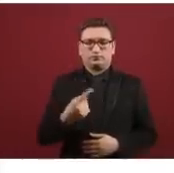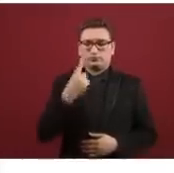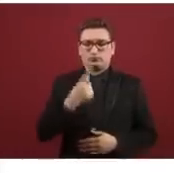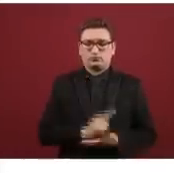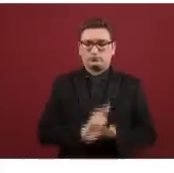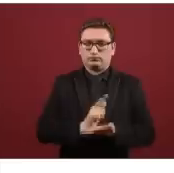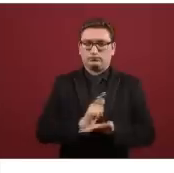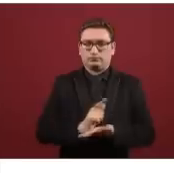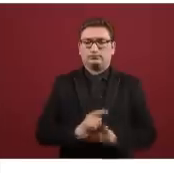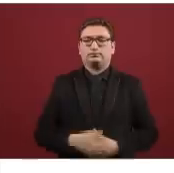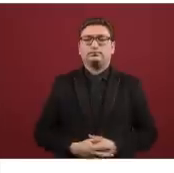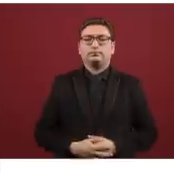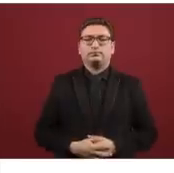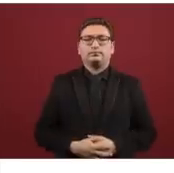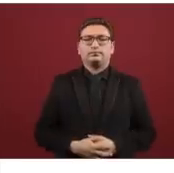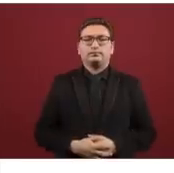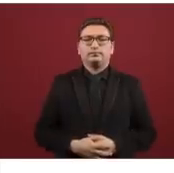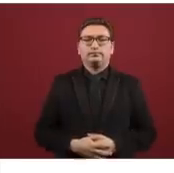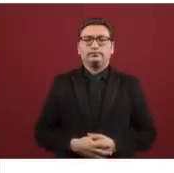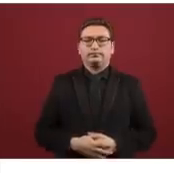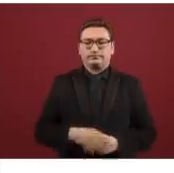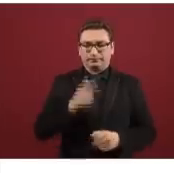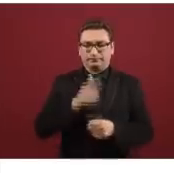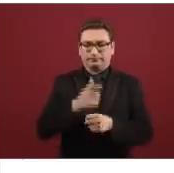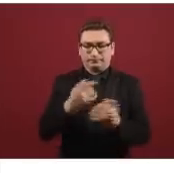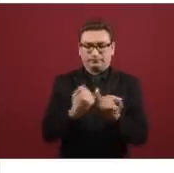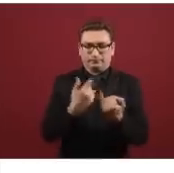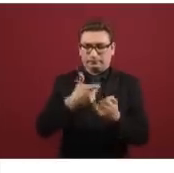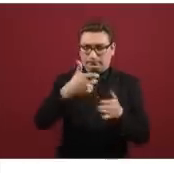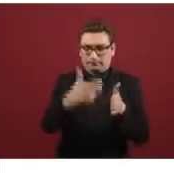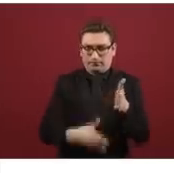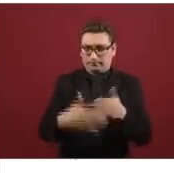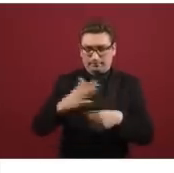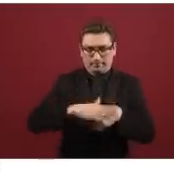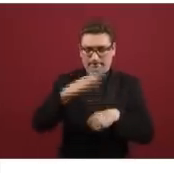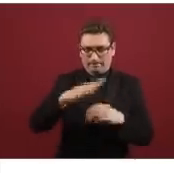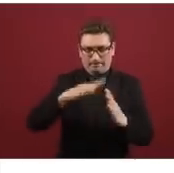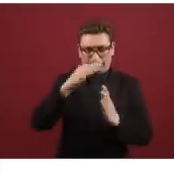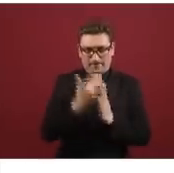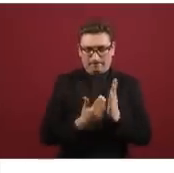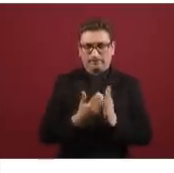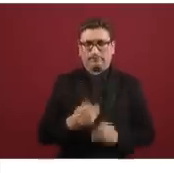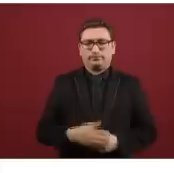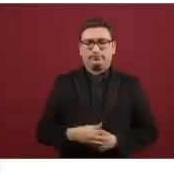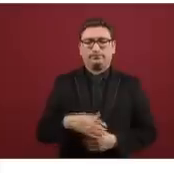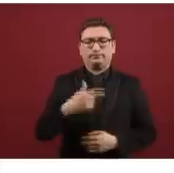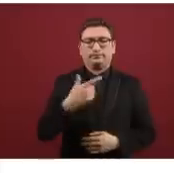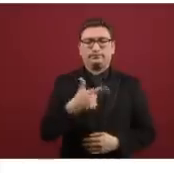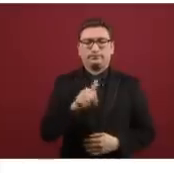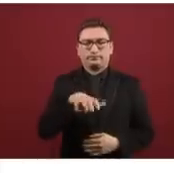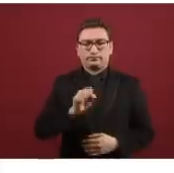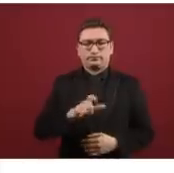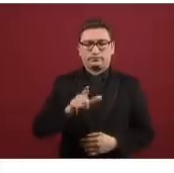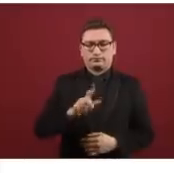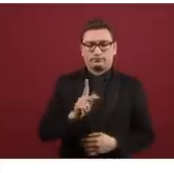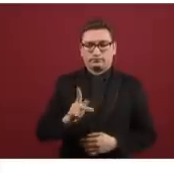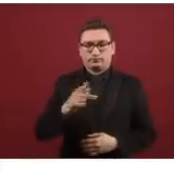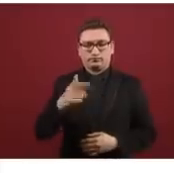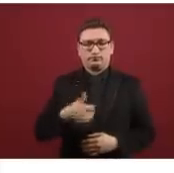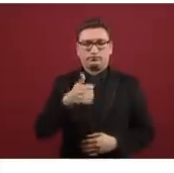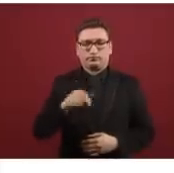litro, y encontramos el precio más económico del gas LP para tanque estacionario